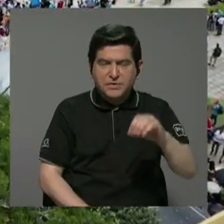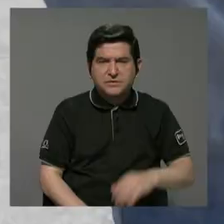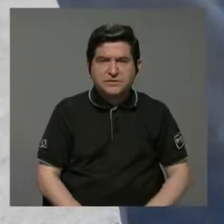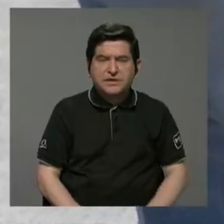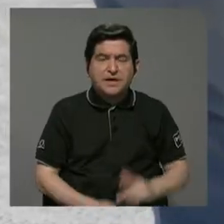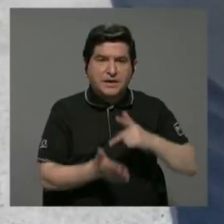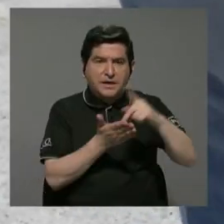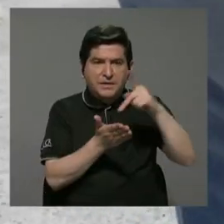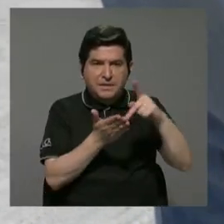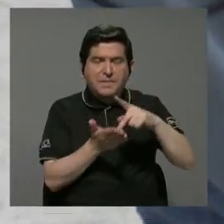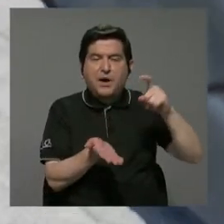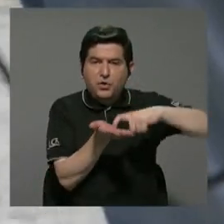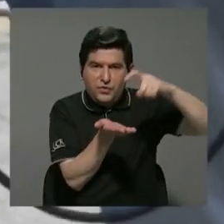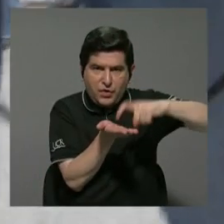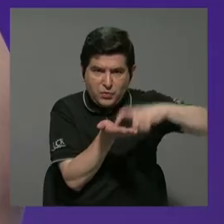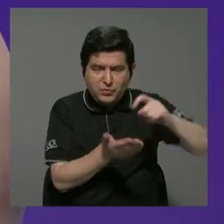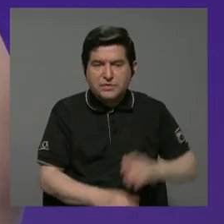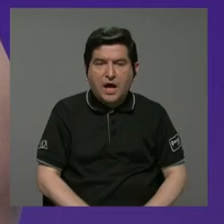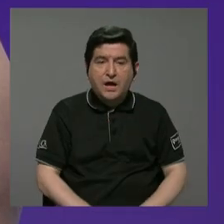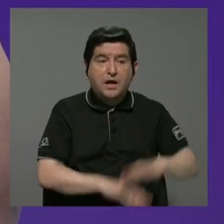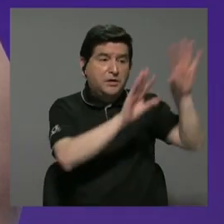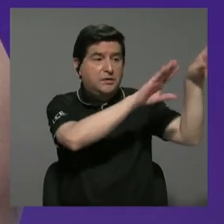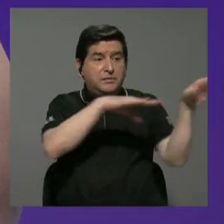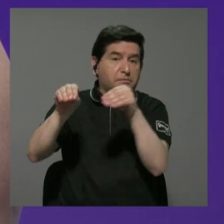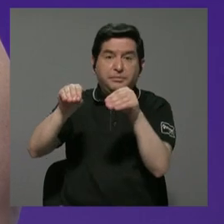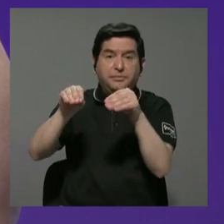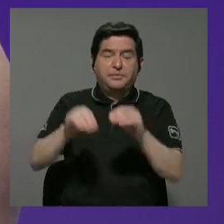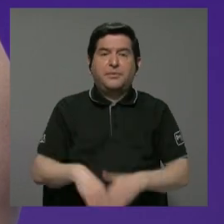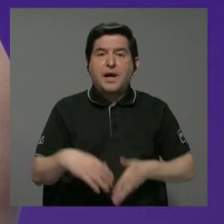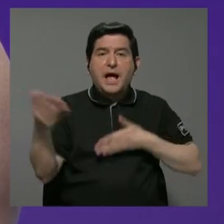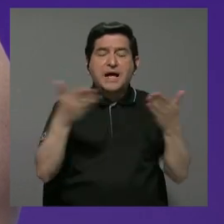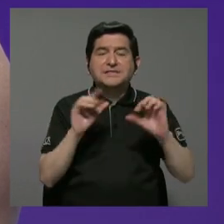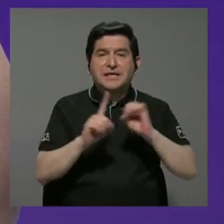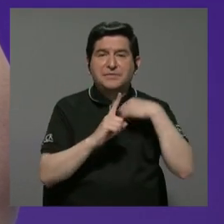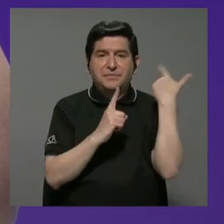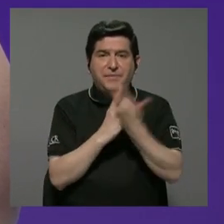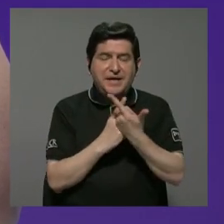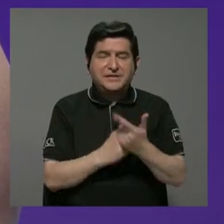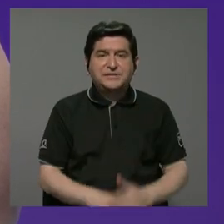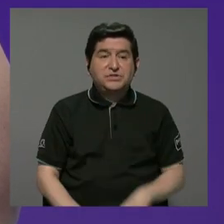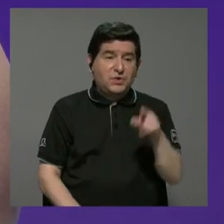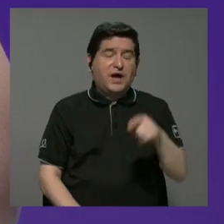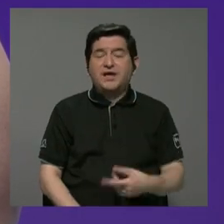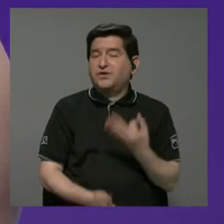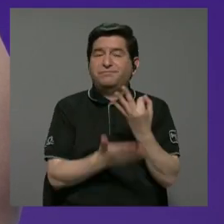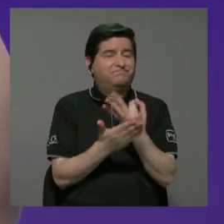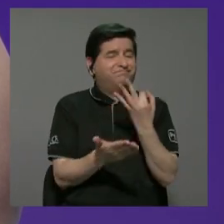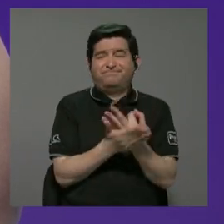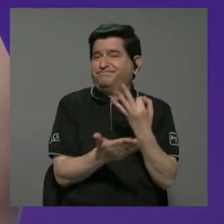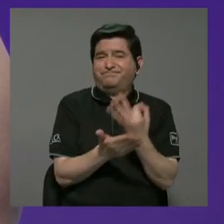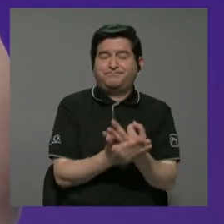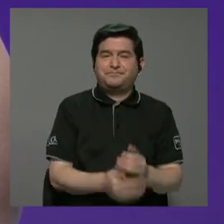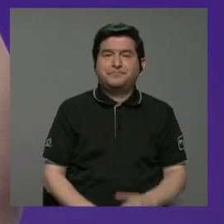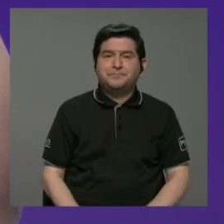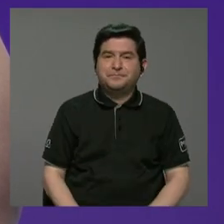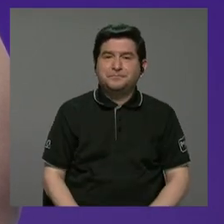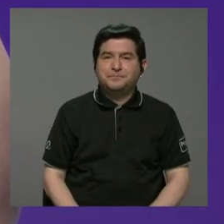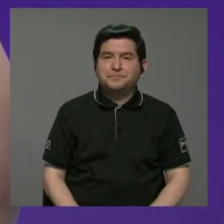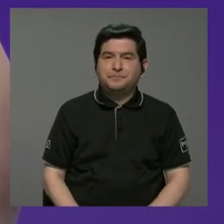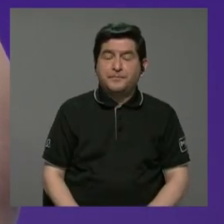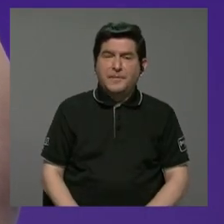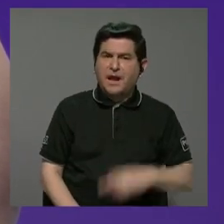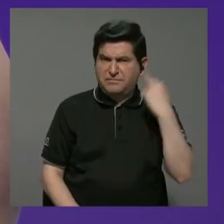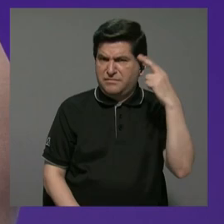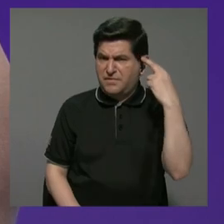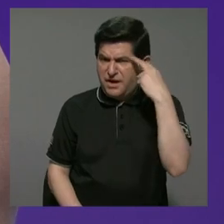del pago de intereses de deuda, y lo trasladó a algunos servicios sociales que estaban quedando desfinanciados. ¿Por